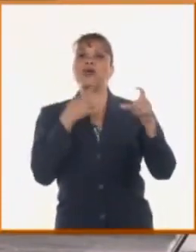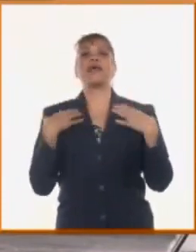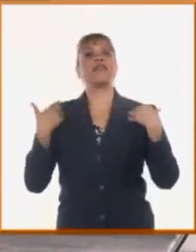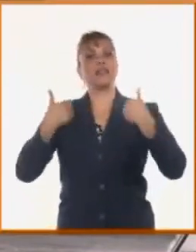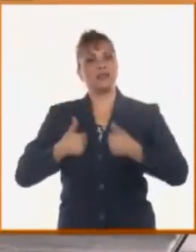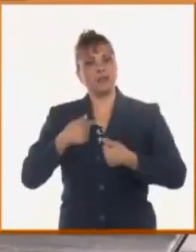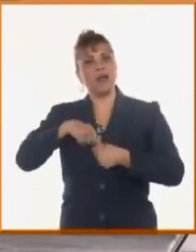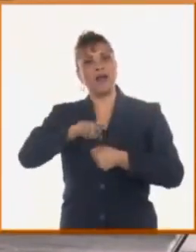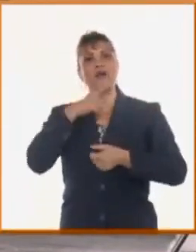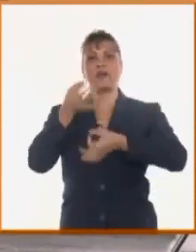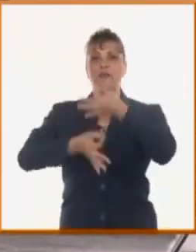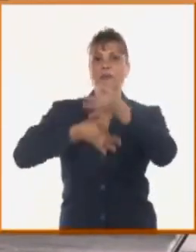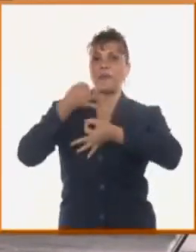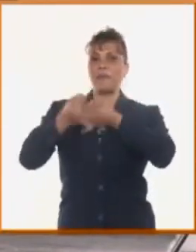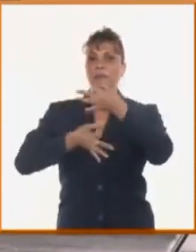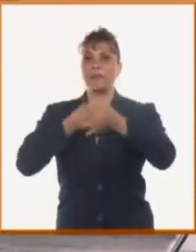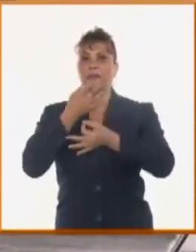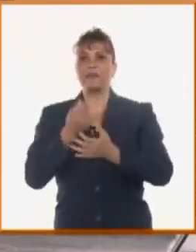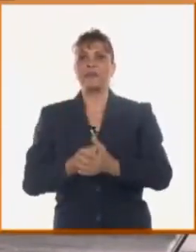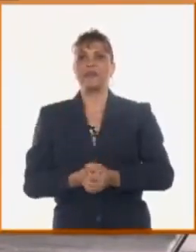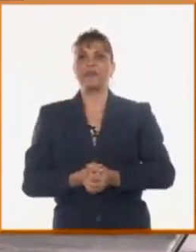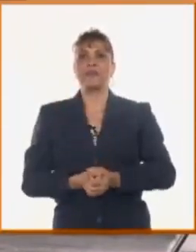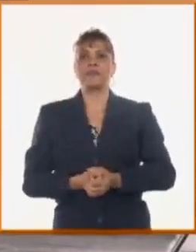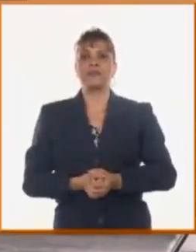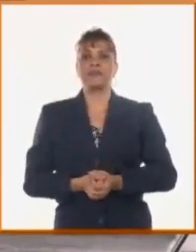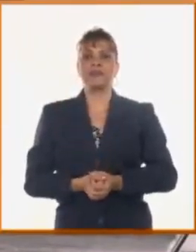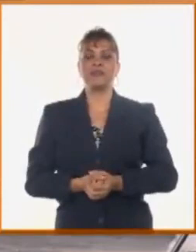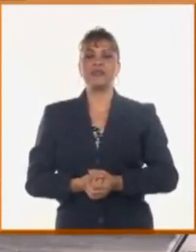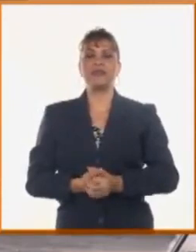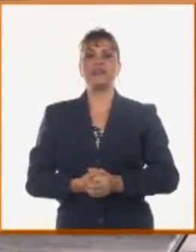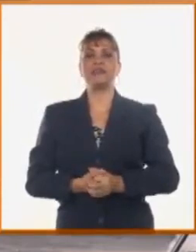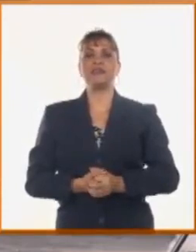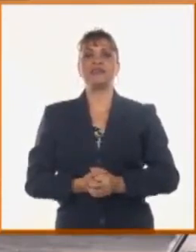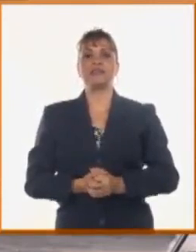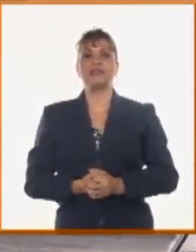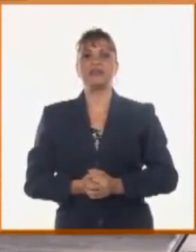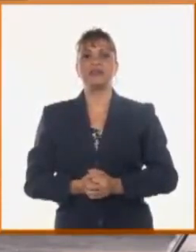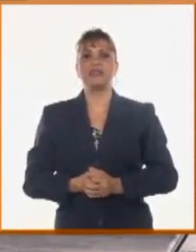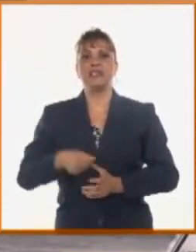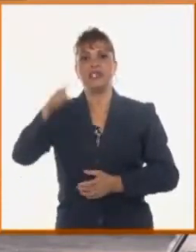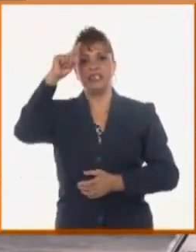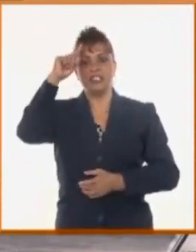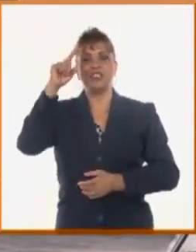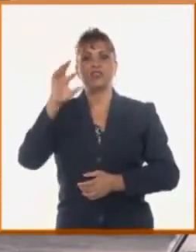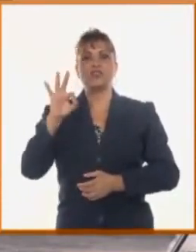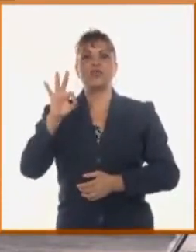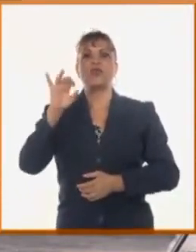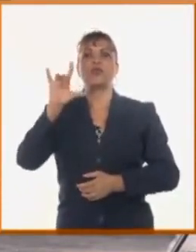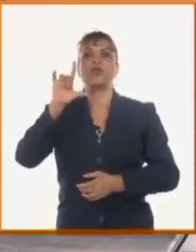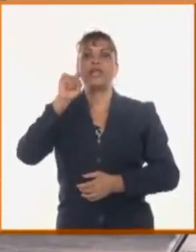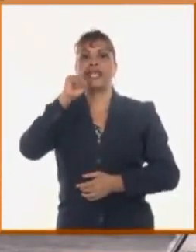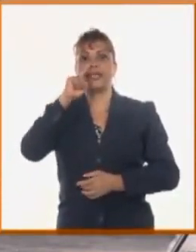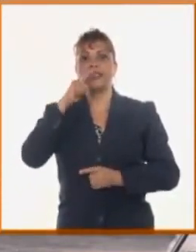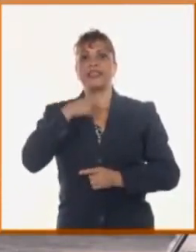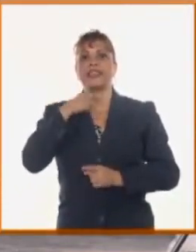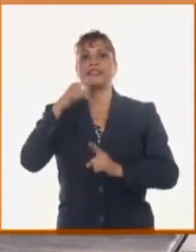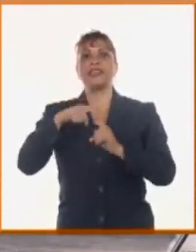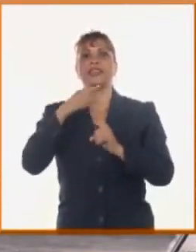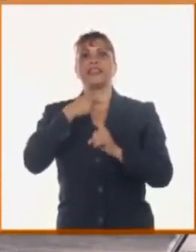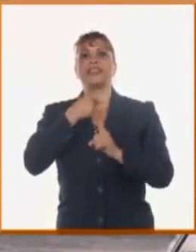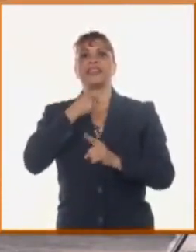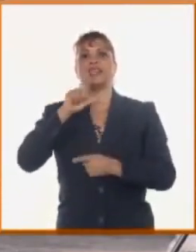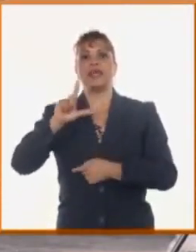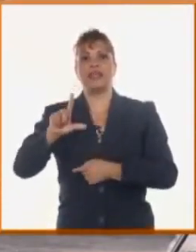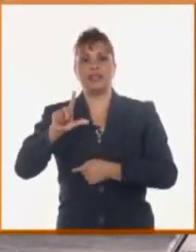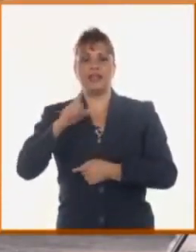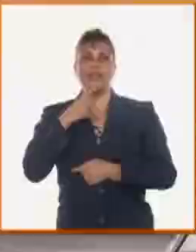explicar un poco. Hablábamos de Solintel S.A., que es una sociedad mercantil con capital totalmente cubano, y su director, el ingeniero Robert, su